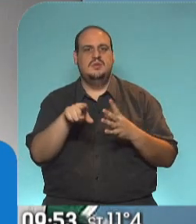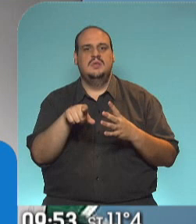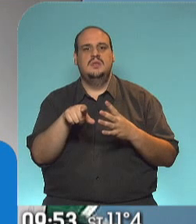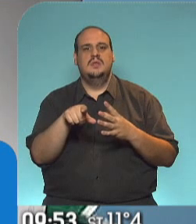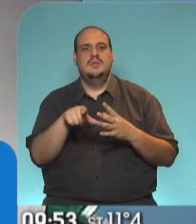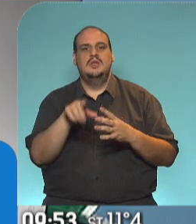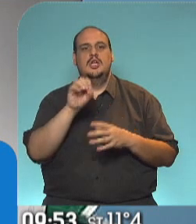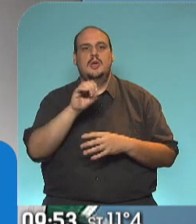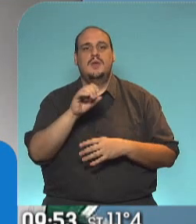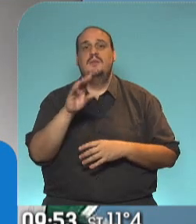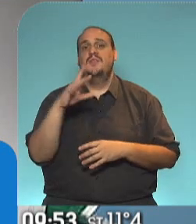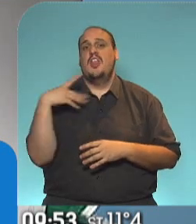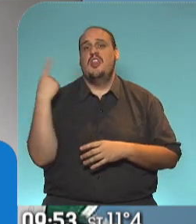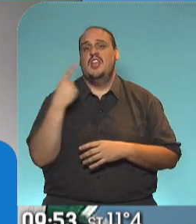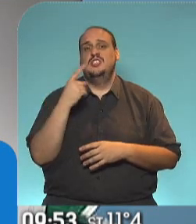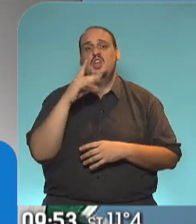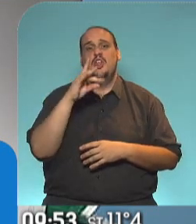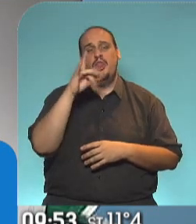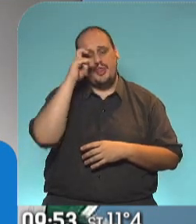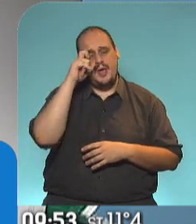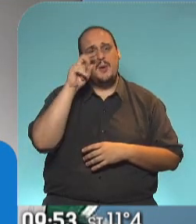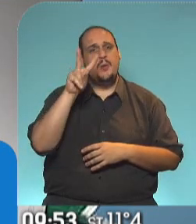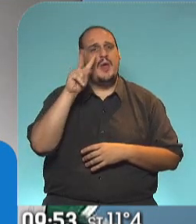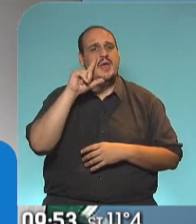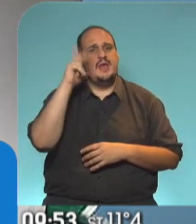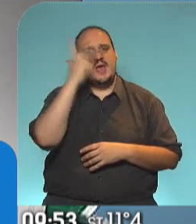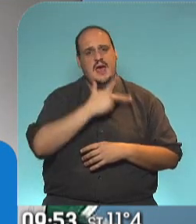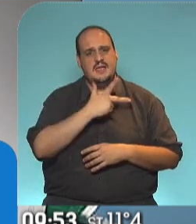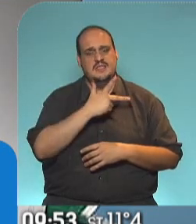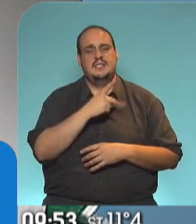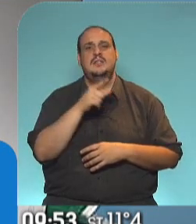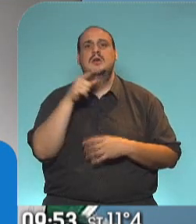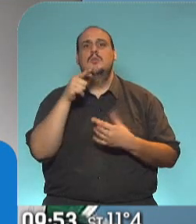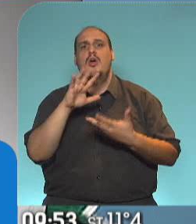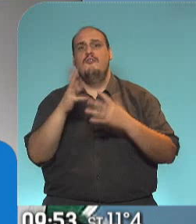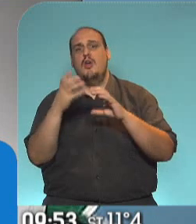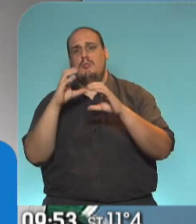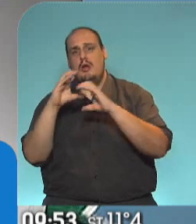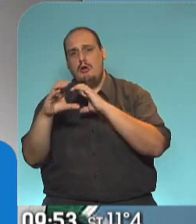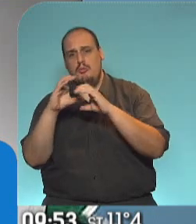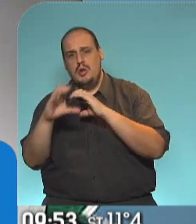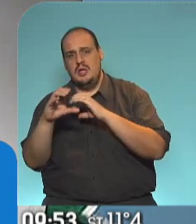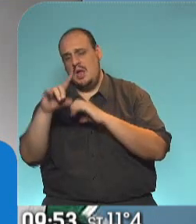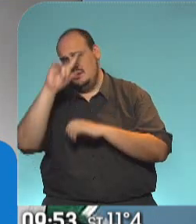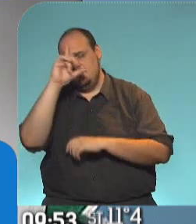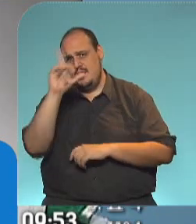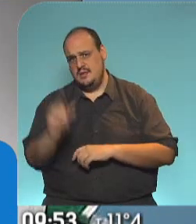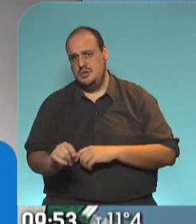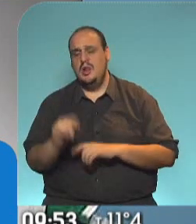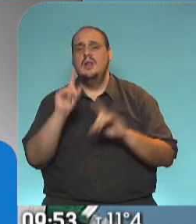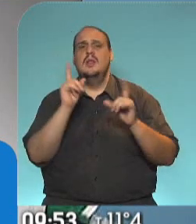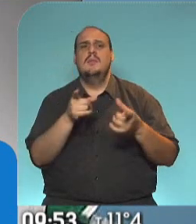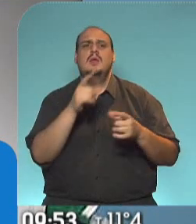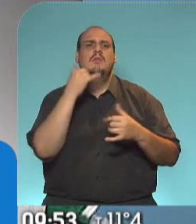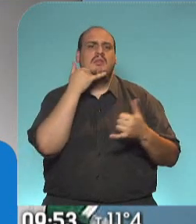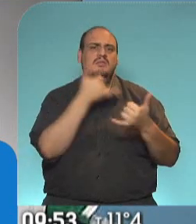el nombre es dirección de vih también pueden encontrar tanto la forma de comunicarse con el nivel nacional como los